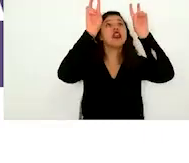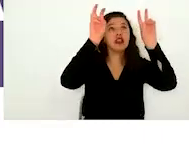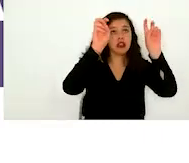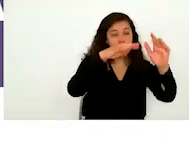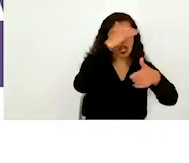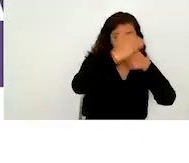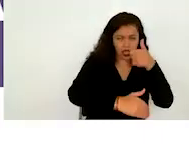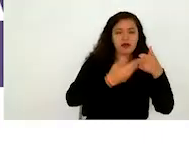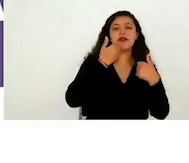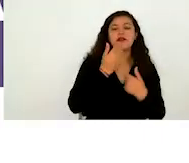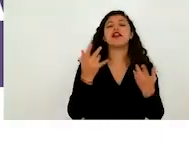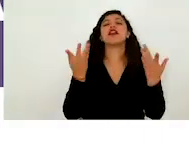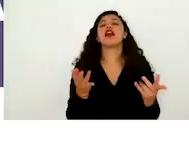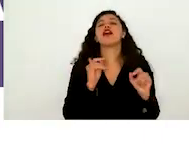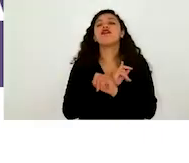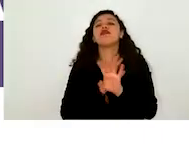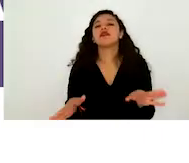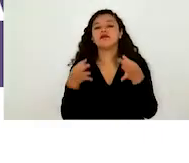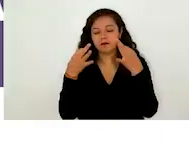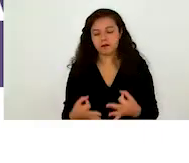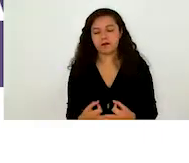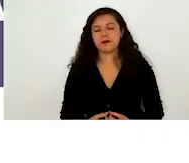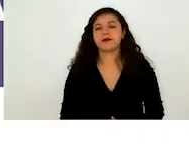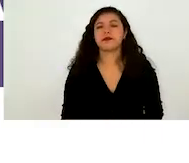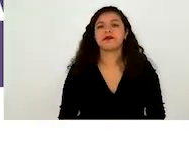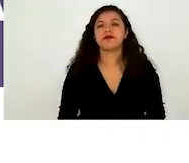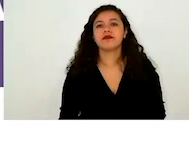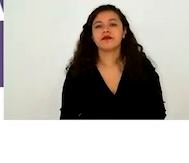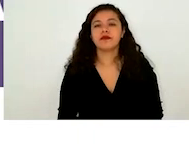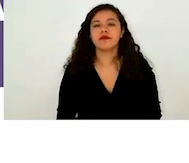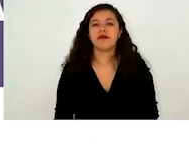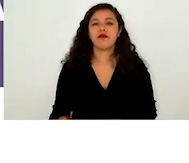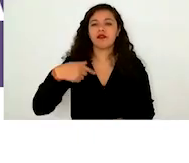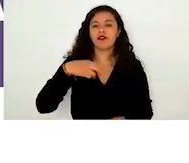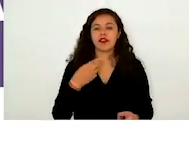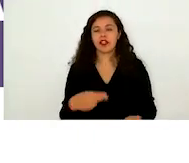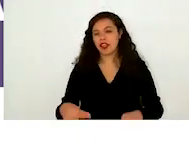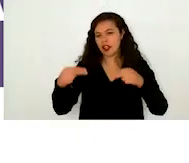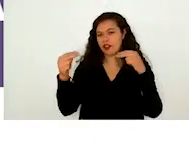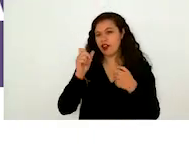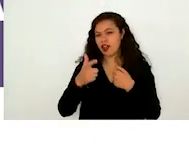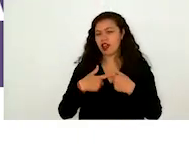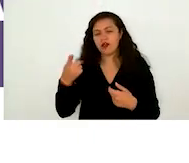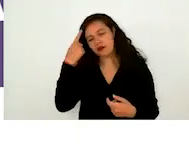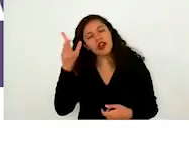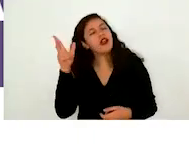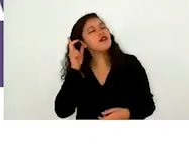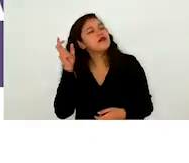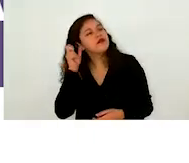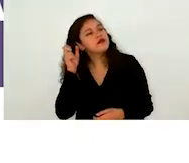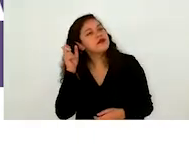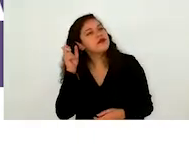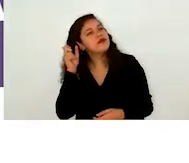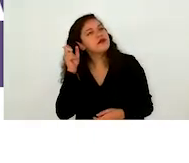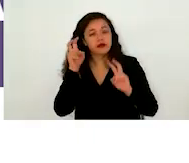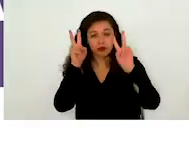la información será correcta si entrar en una negociación y una cuestión de escucha activa debe ser tema